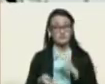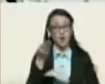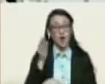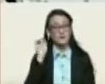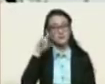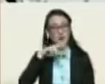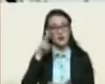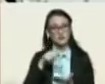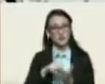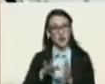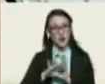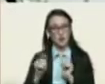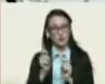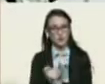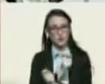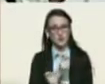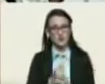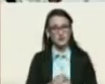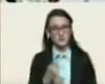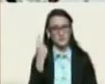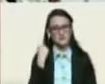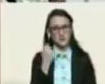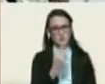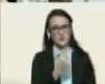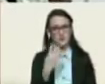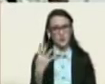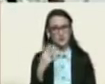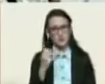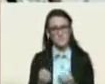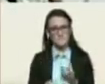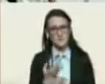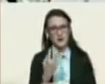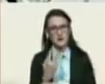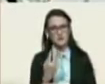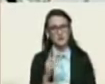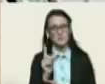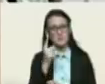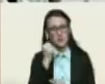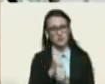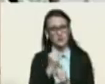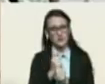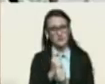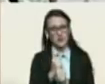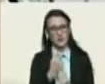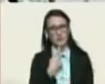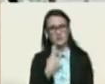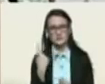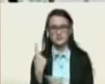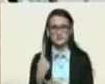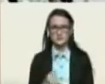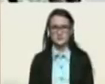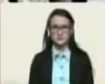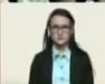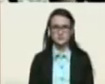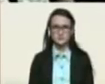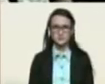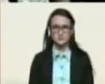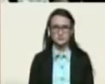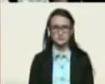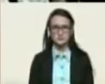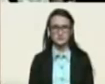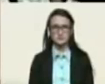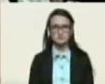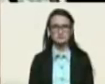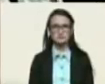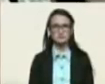Nacional Constituyente el pasado 24 de mayo. La primera línea reza lo siguiente: dar todos los espacios posibles